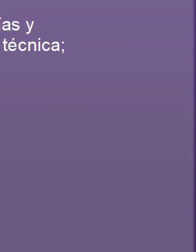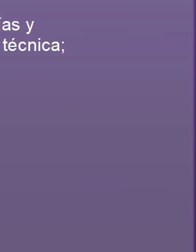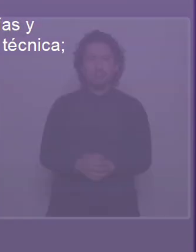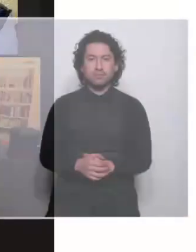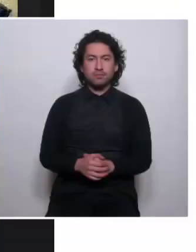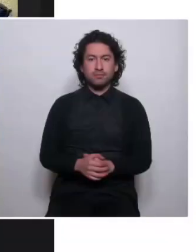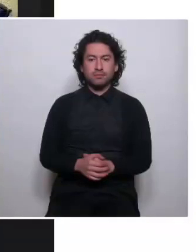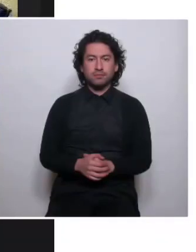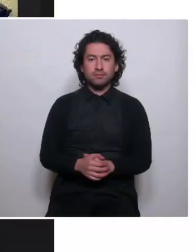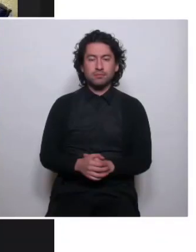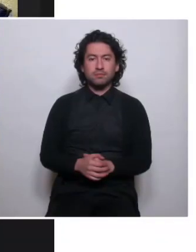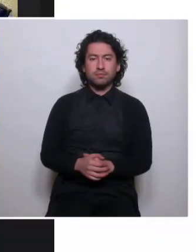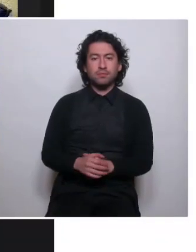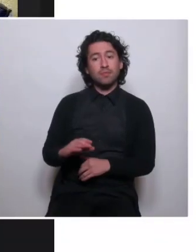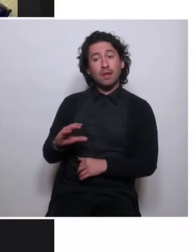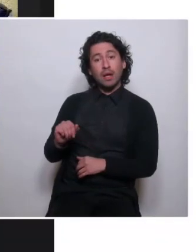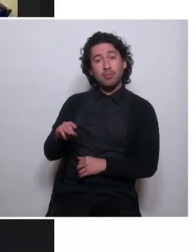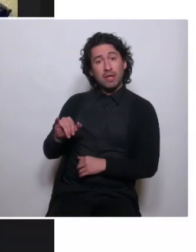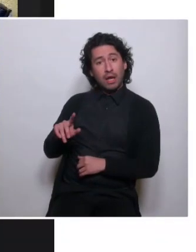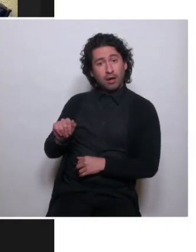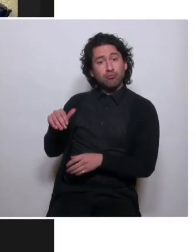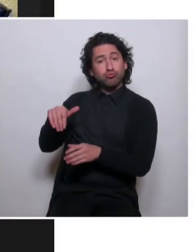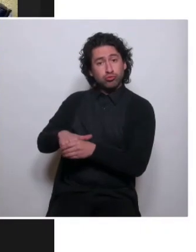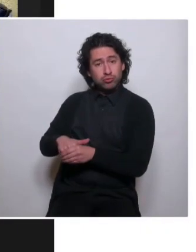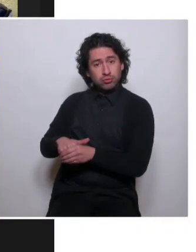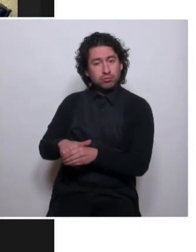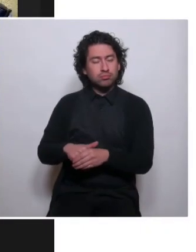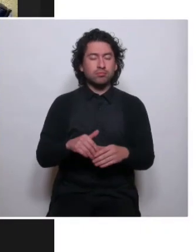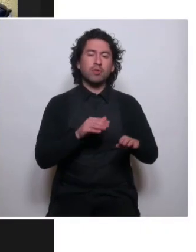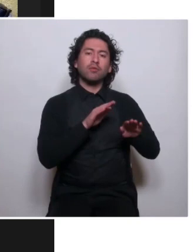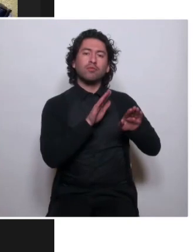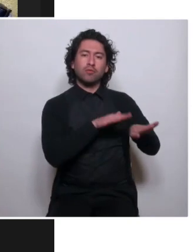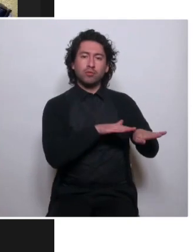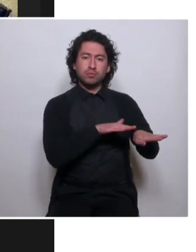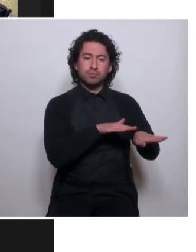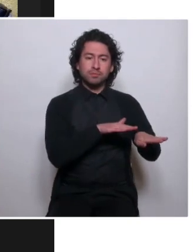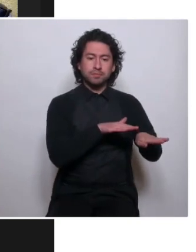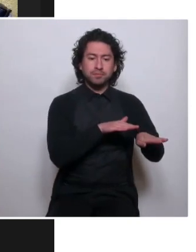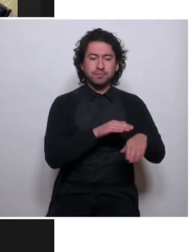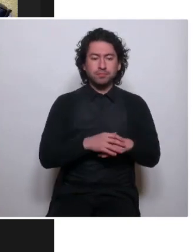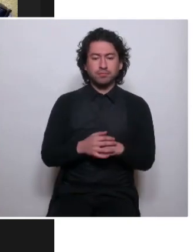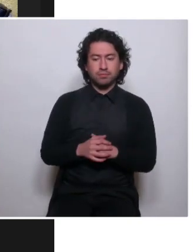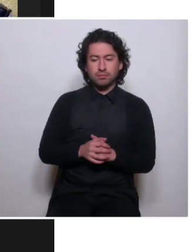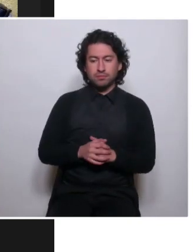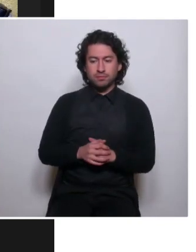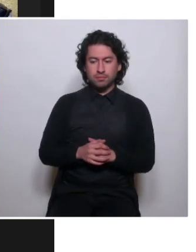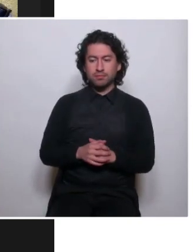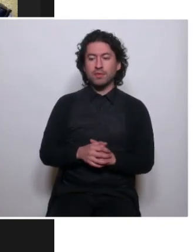Camila Zárate, ¿cómo vota usted? Voto a favor, señor secretario.